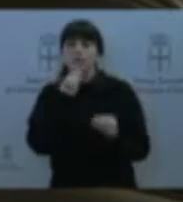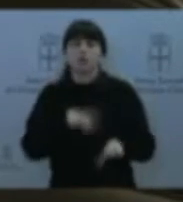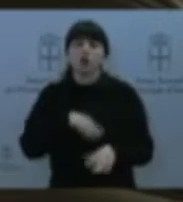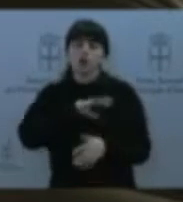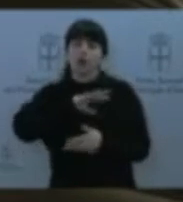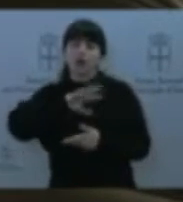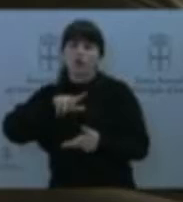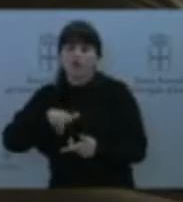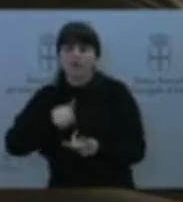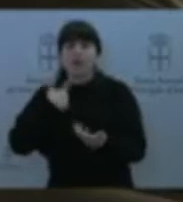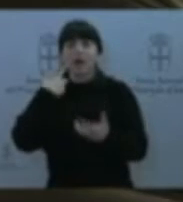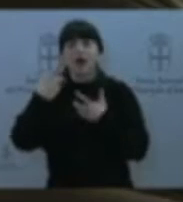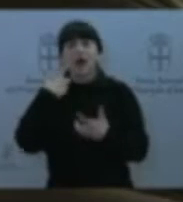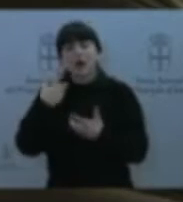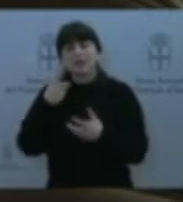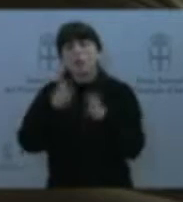eran disciplinas que en anteriores